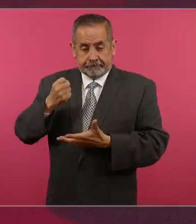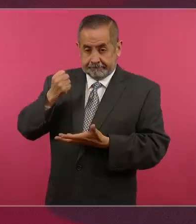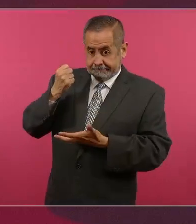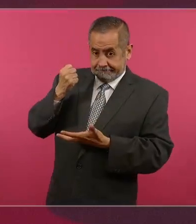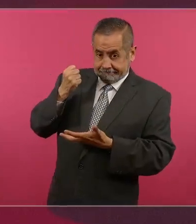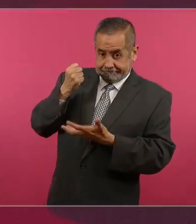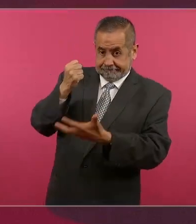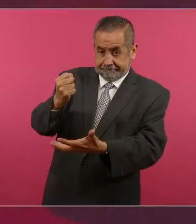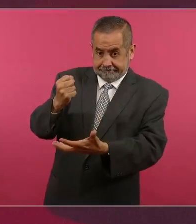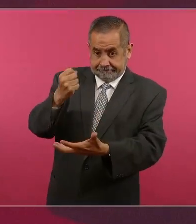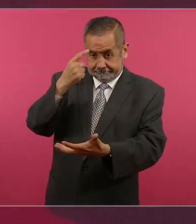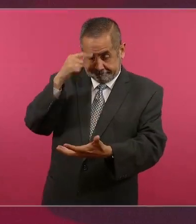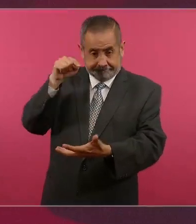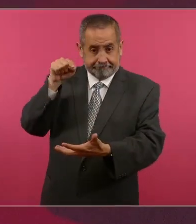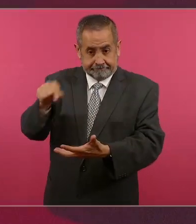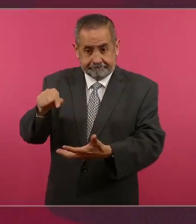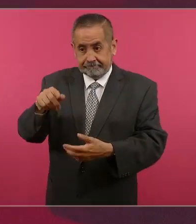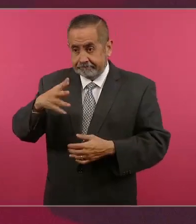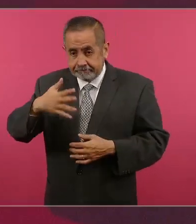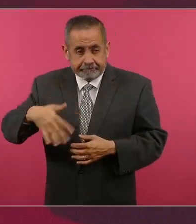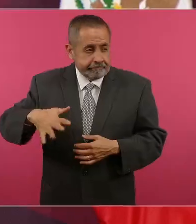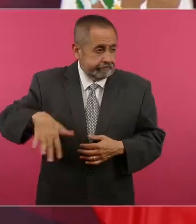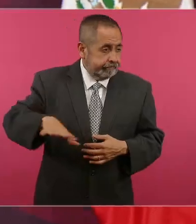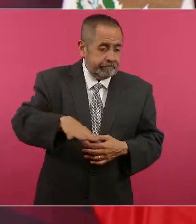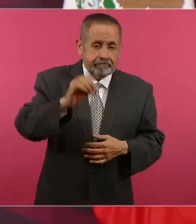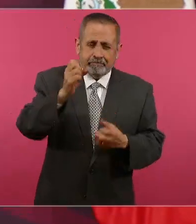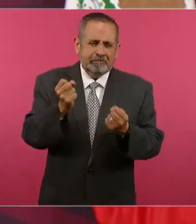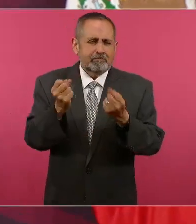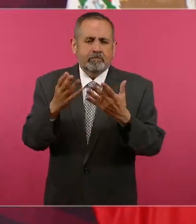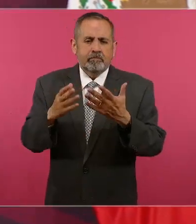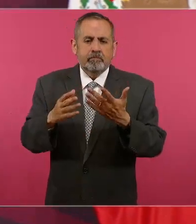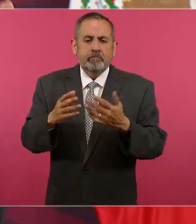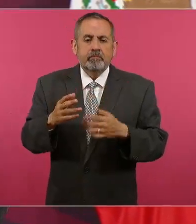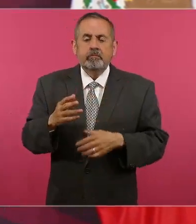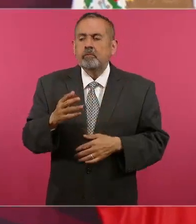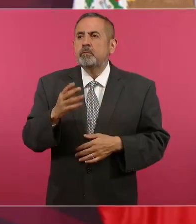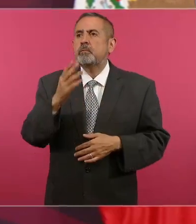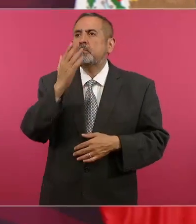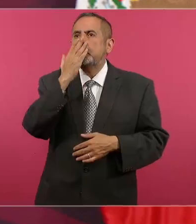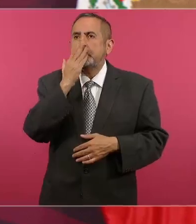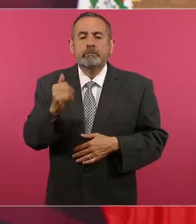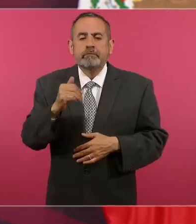tenemos ahora para la búsqueda de desaparecidos nunca, jamás,